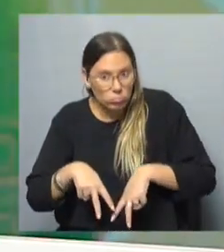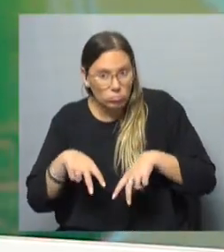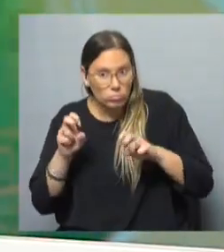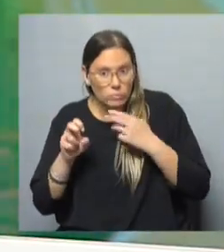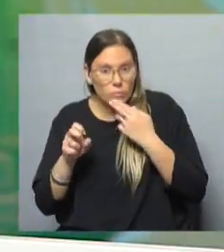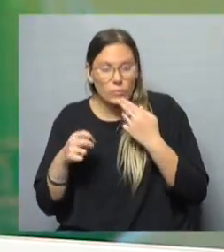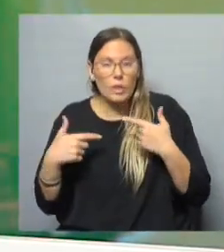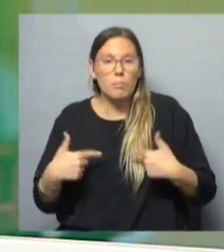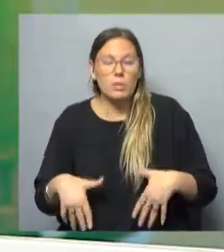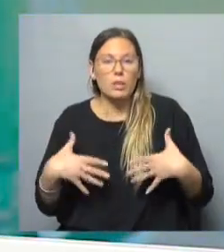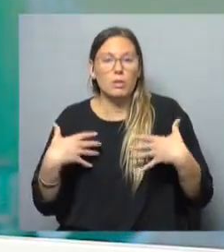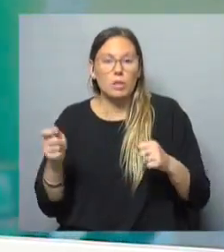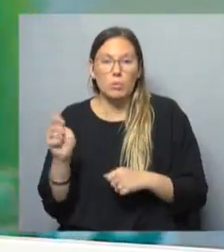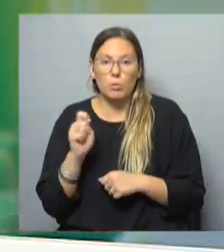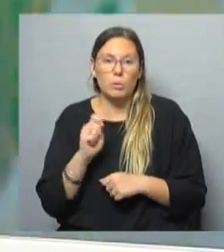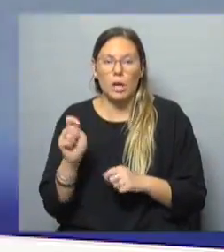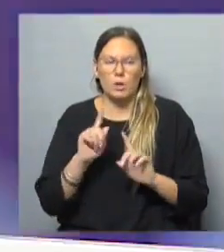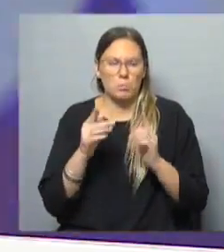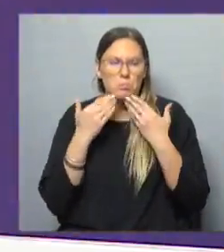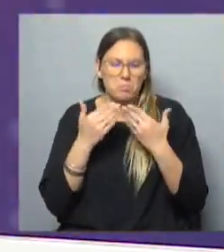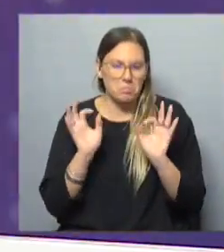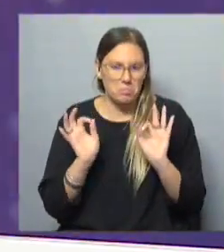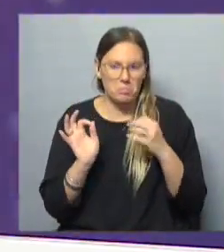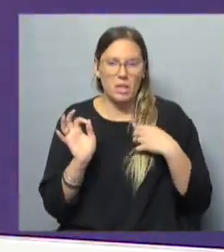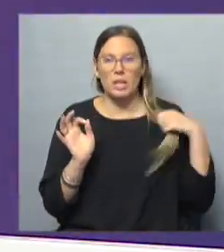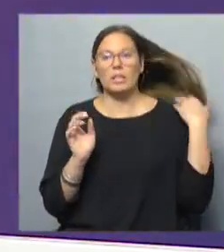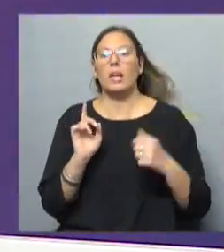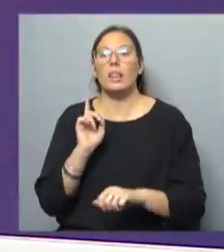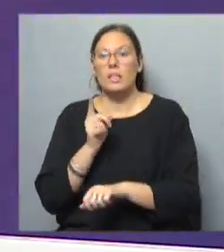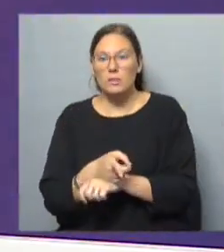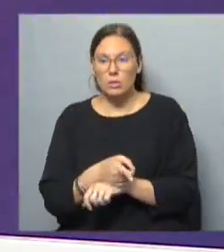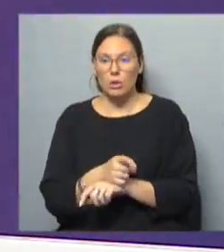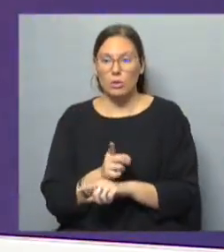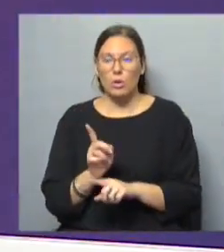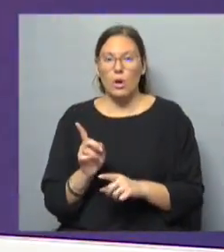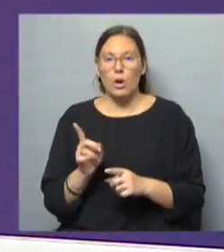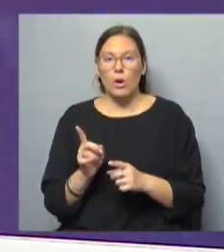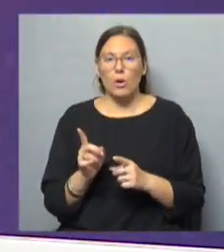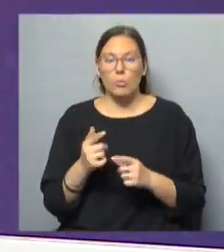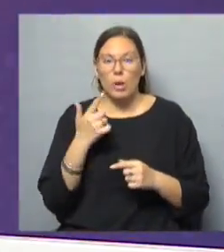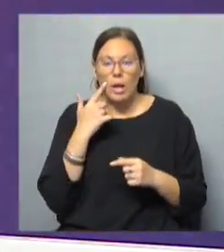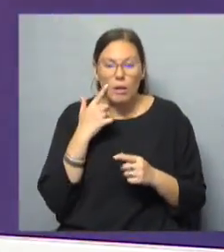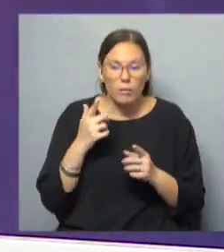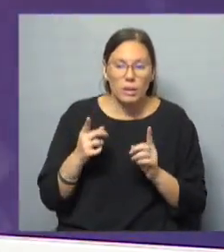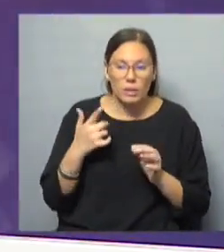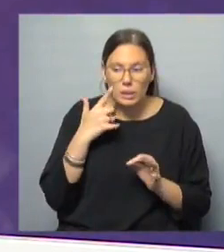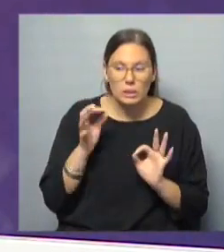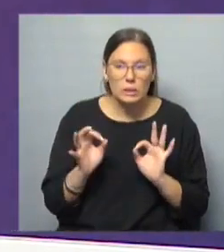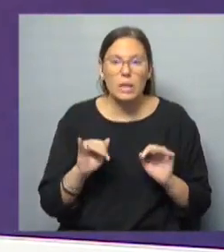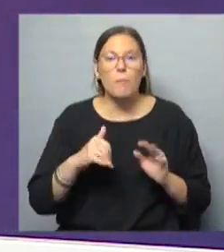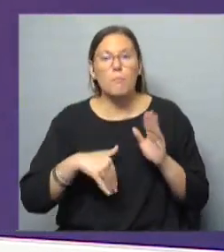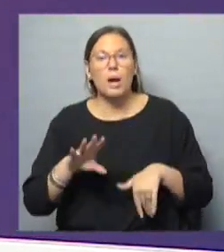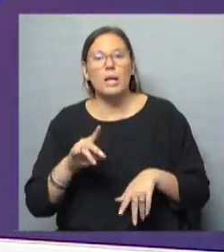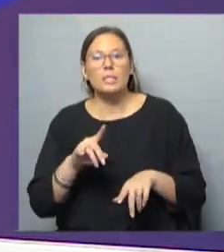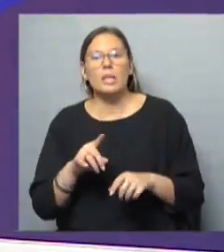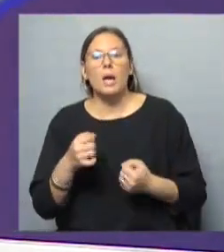el Ministerio de Salud Pública no fue tenido en cuenta en esta decisión. O sea que como que se chequea o se empieza a verificar eso de que fue más bien el